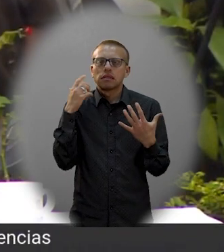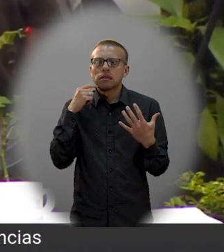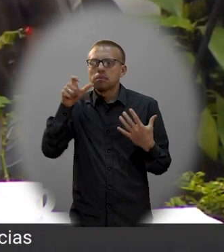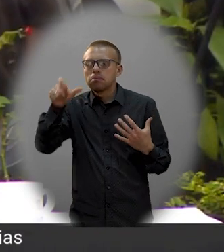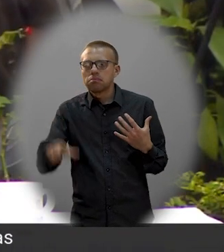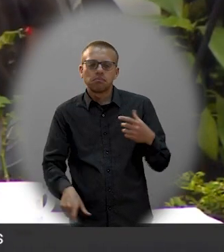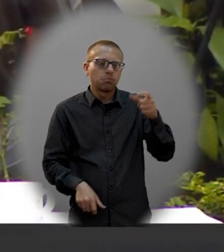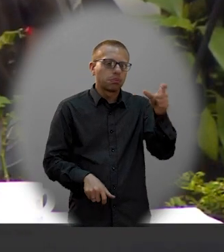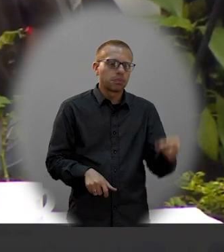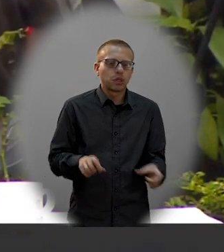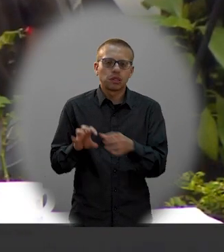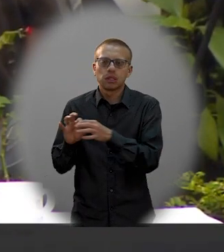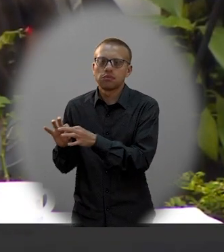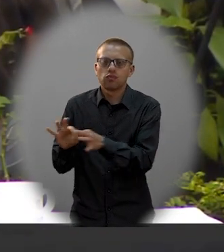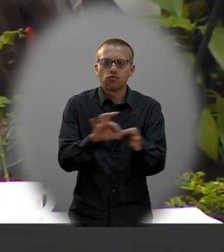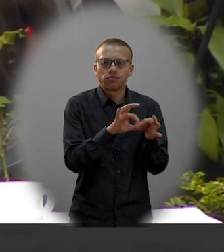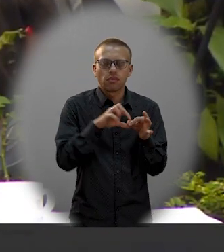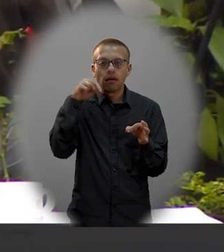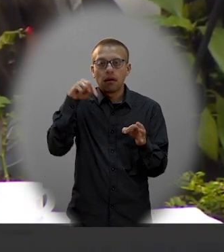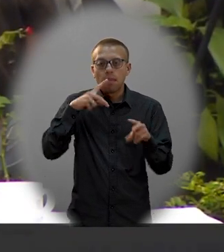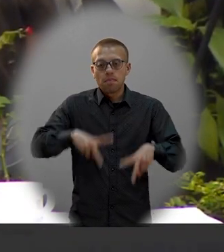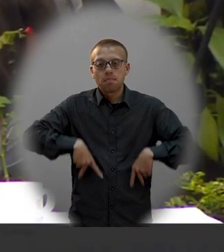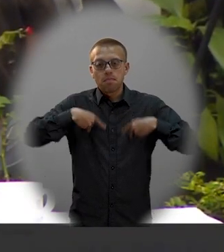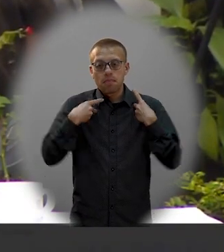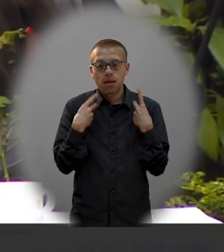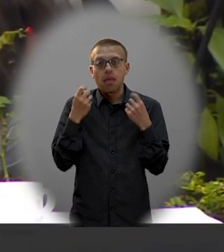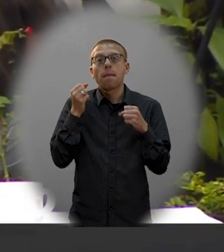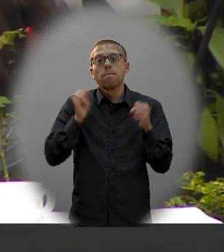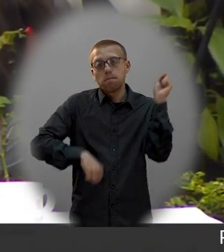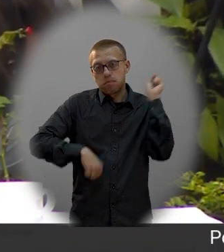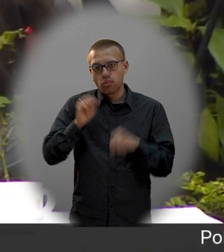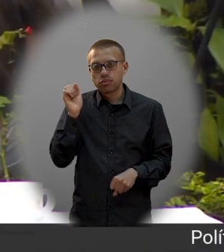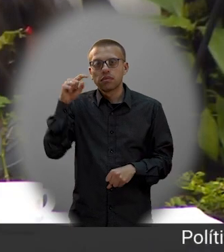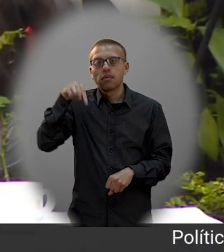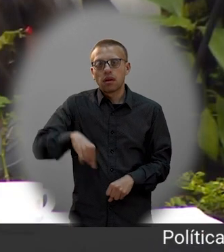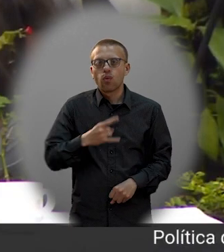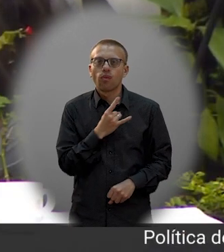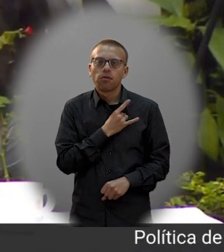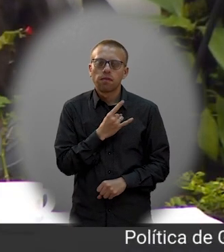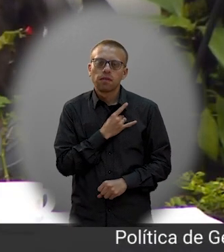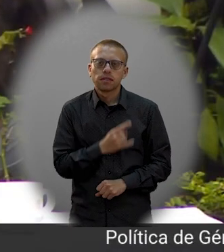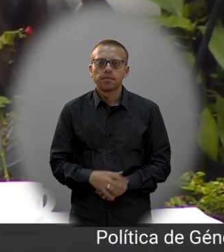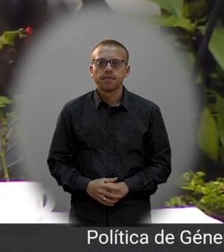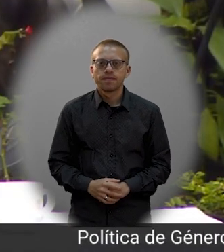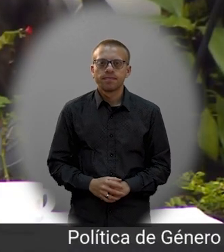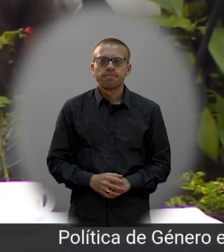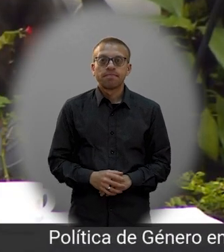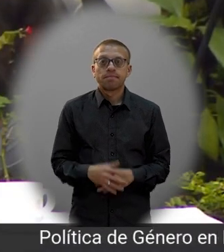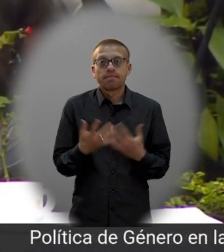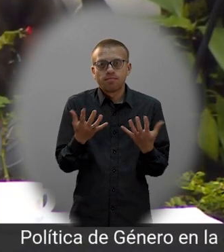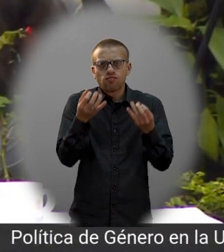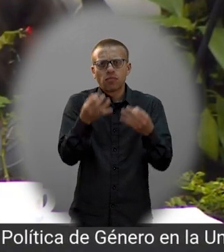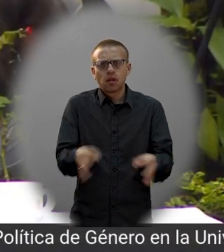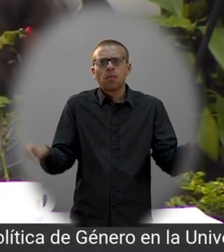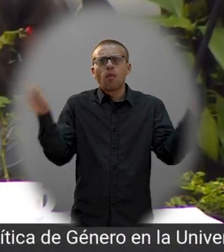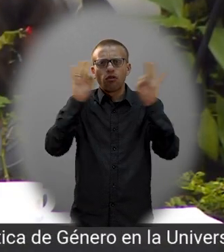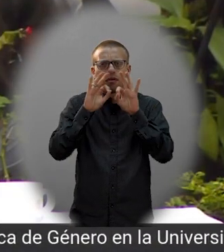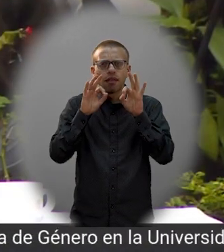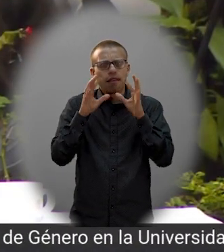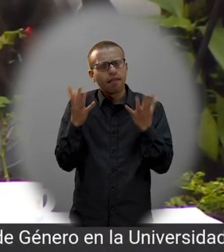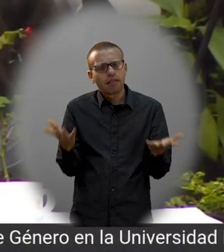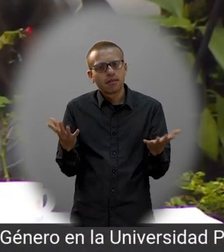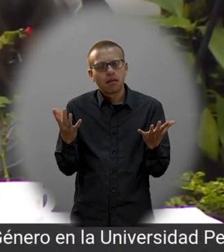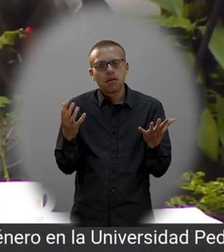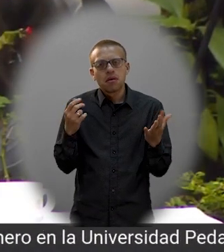que podemos realizar para que la vida sea posible en esta universidad. Para mí es importante pensar cuál es la vida que